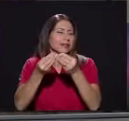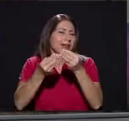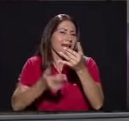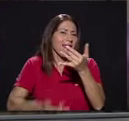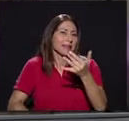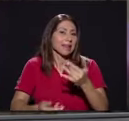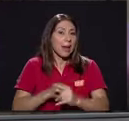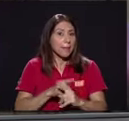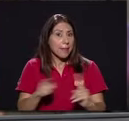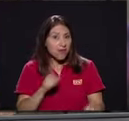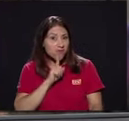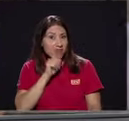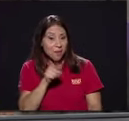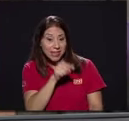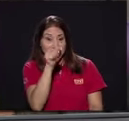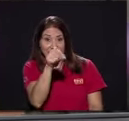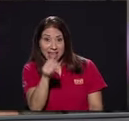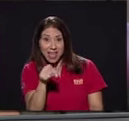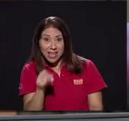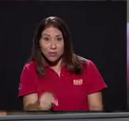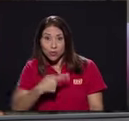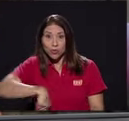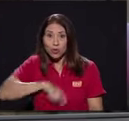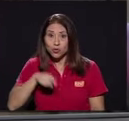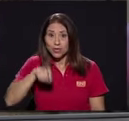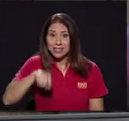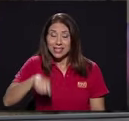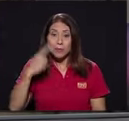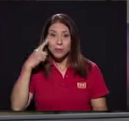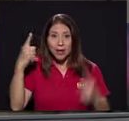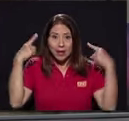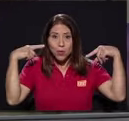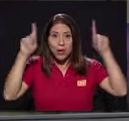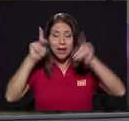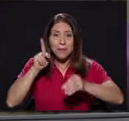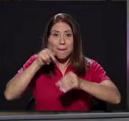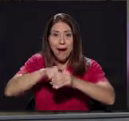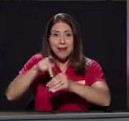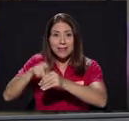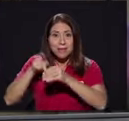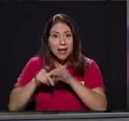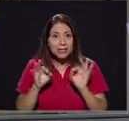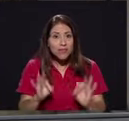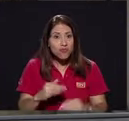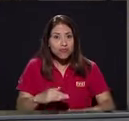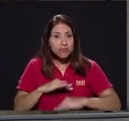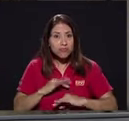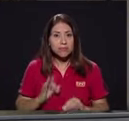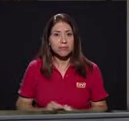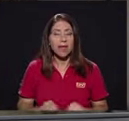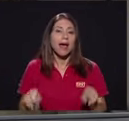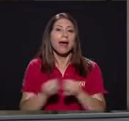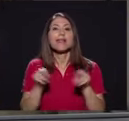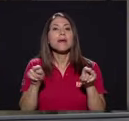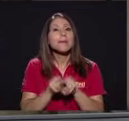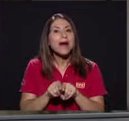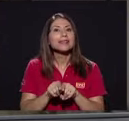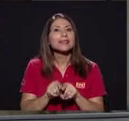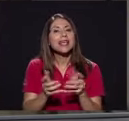Pero no, ¿serán esos los mecanismos que en este momento necesitamos para alcanzar una participación que además aspira a